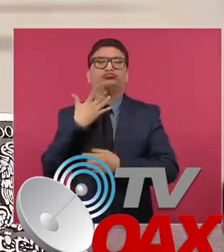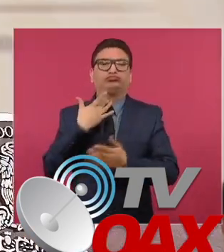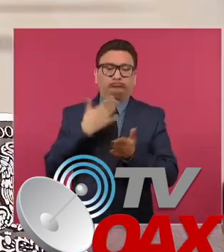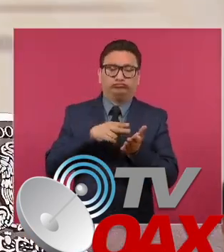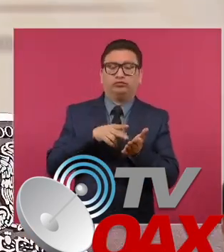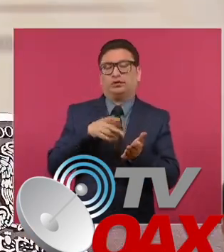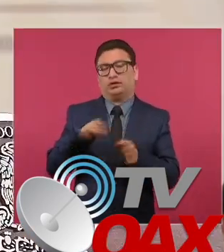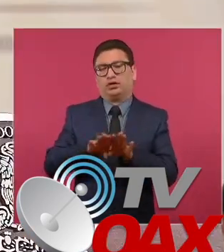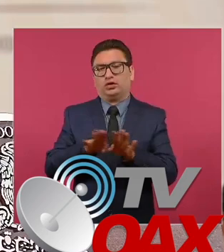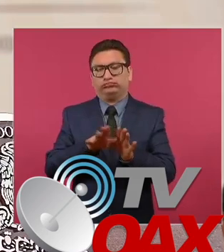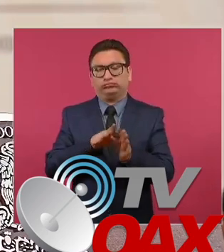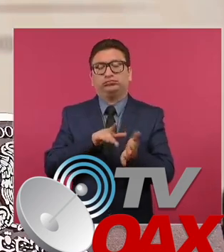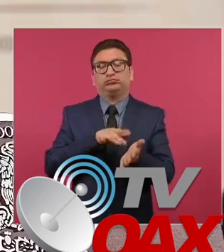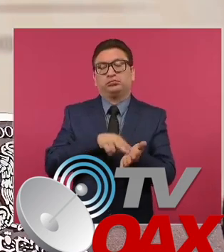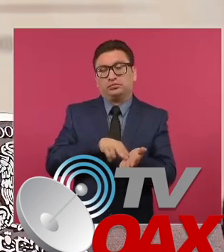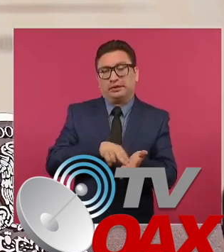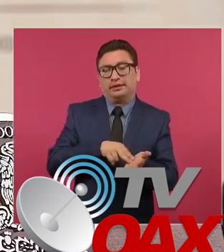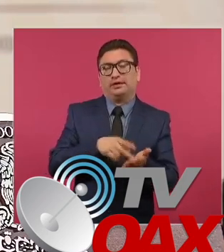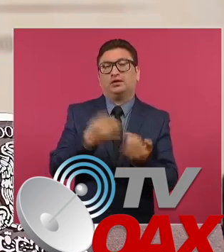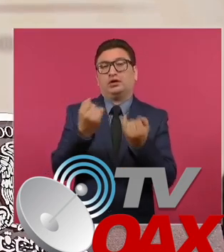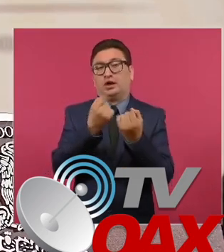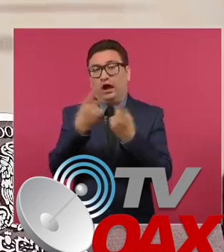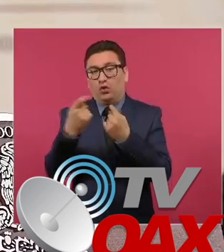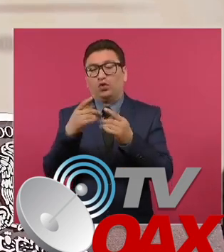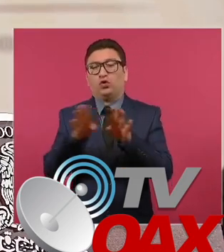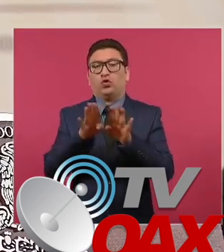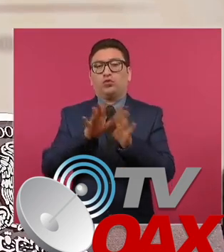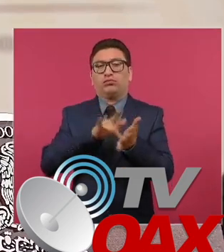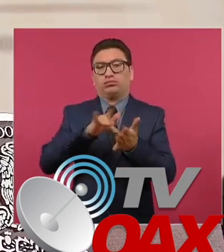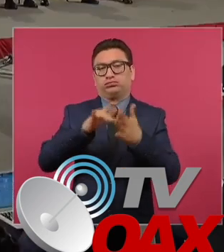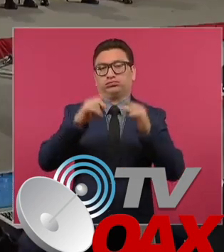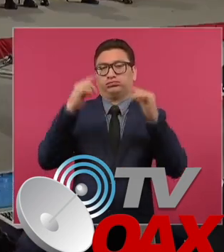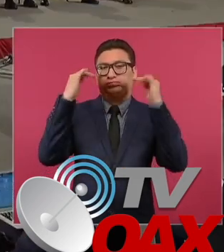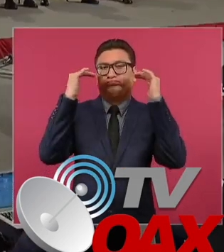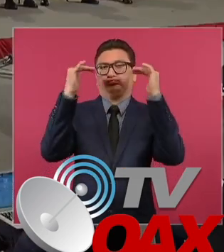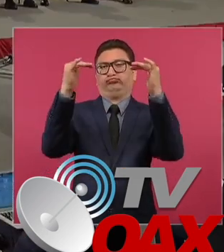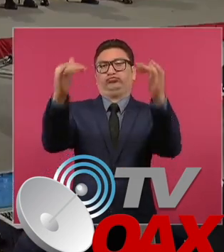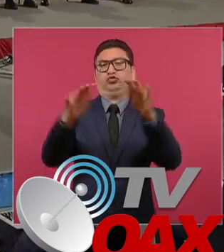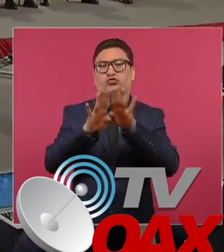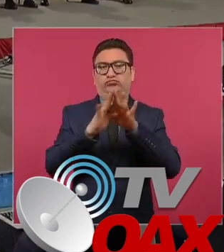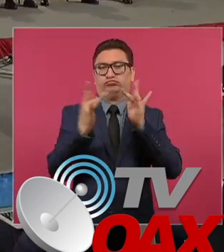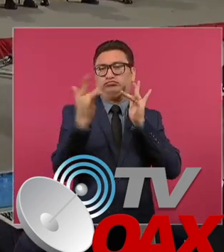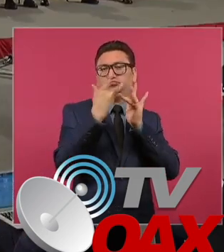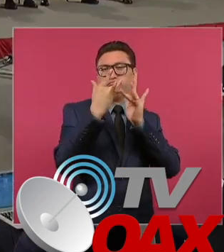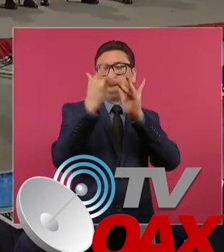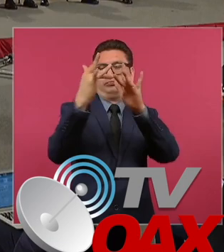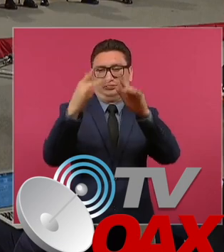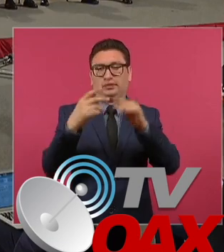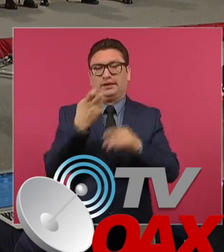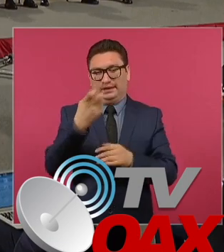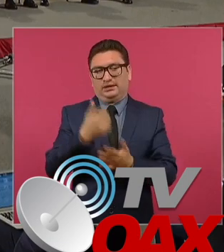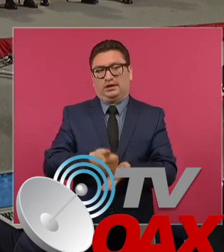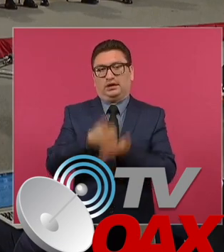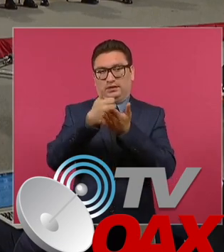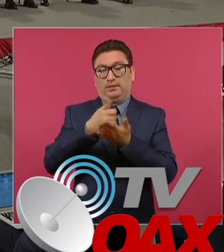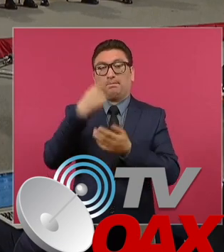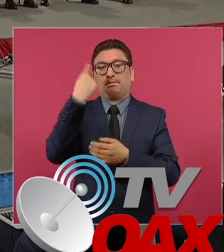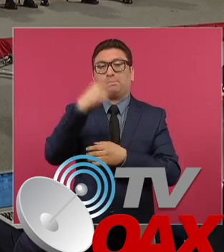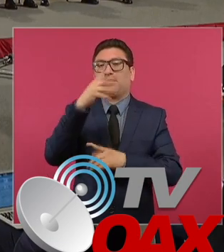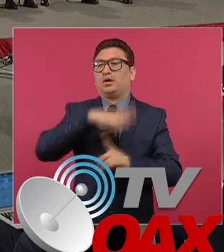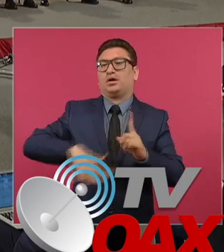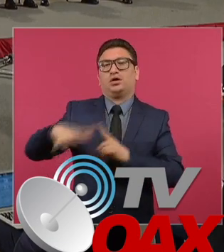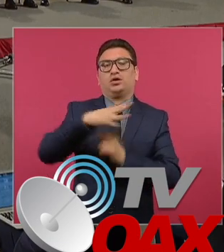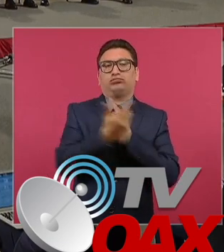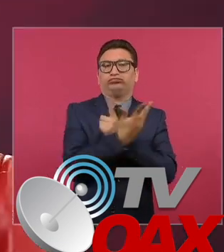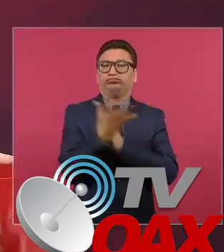otros casos los trenes tienen el suministro eléctrico. Y esto permite que sea cada vez más amigable con la naturaleza